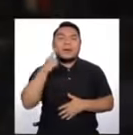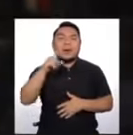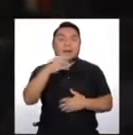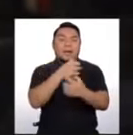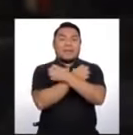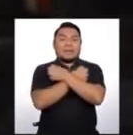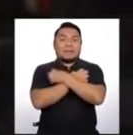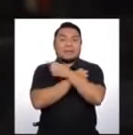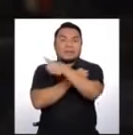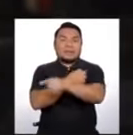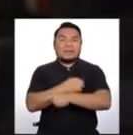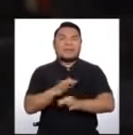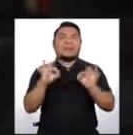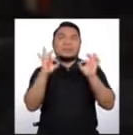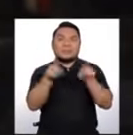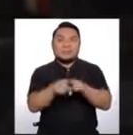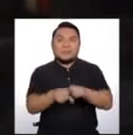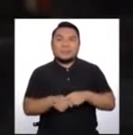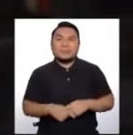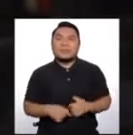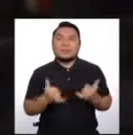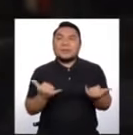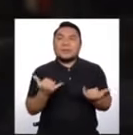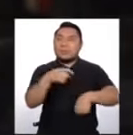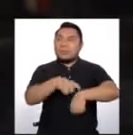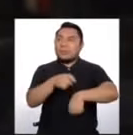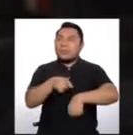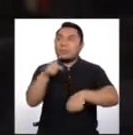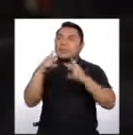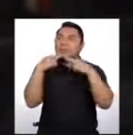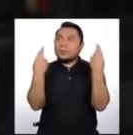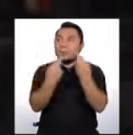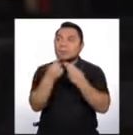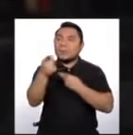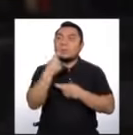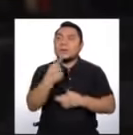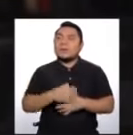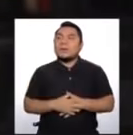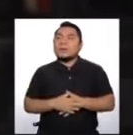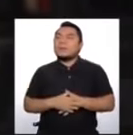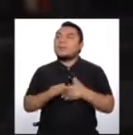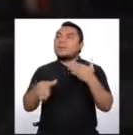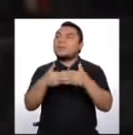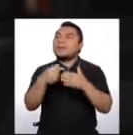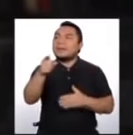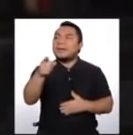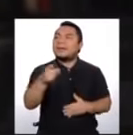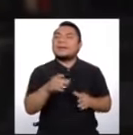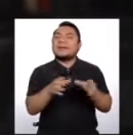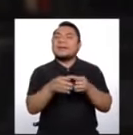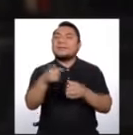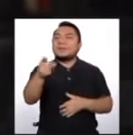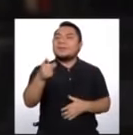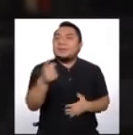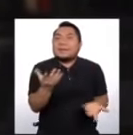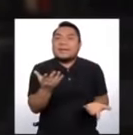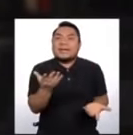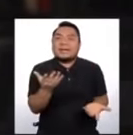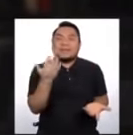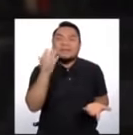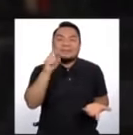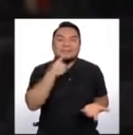Lambayeque. Efectivamente, en un momento de la reunión se planteó que habíamos llevado solo 500 pruebas, ¿no? El consejero